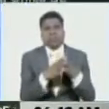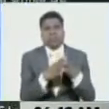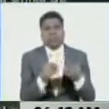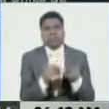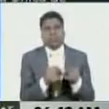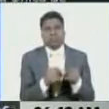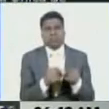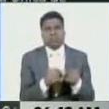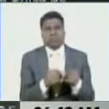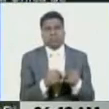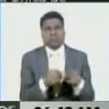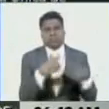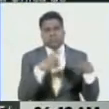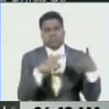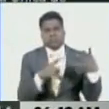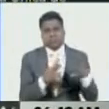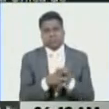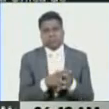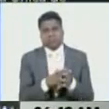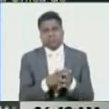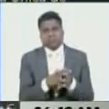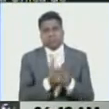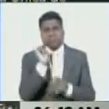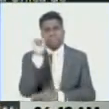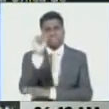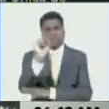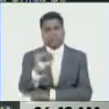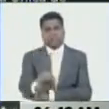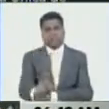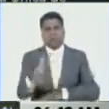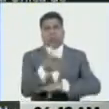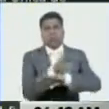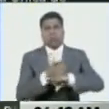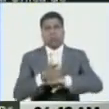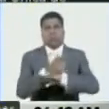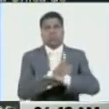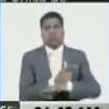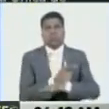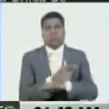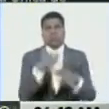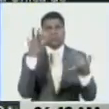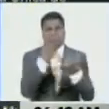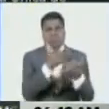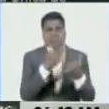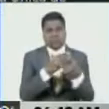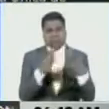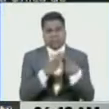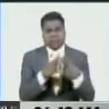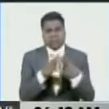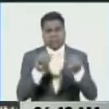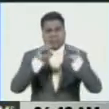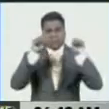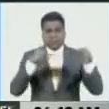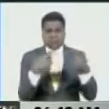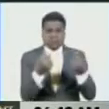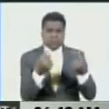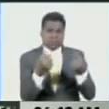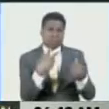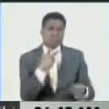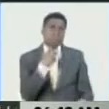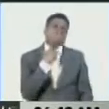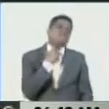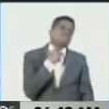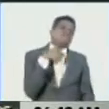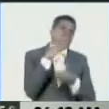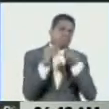operadores, precisamente para derrocar a un gobierno a través de una desestabilización sistemática de la economía venezolana,